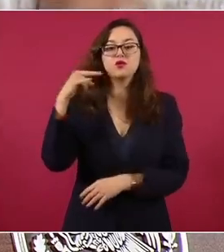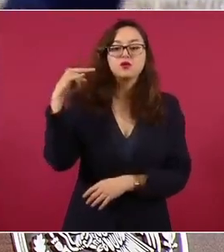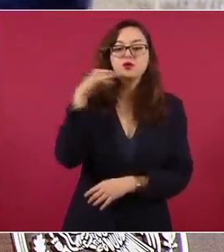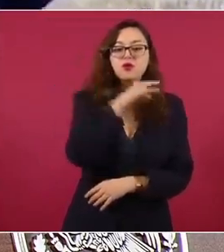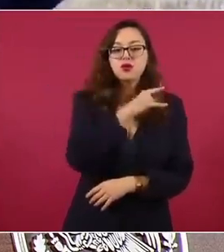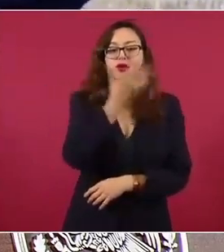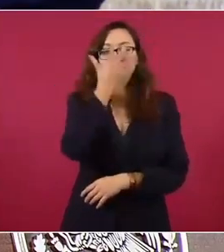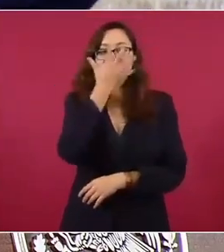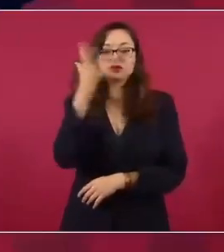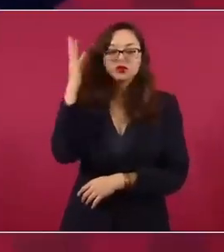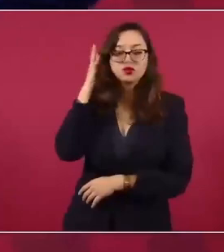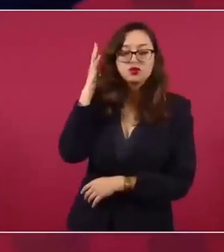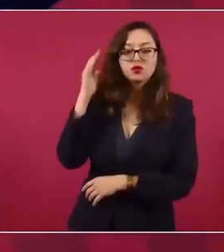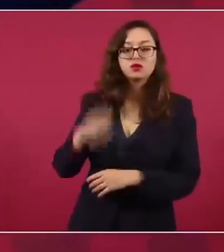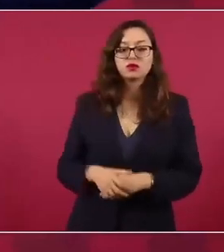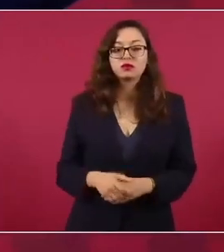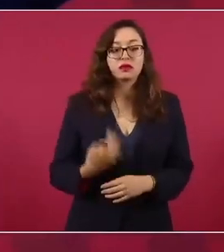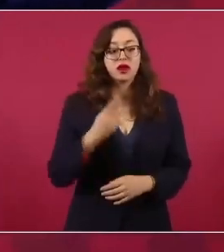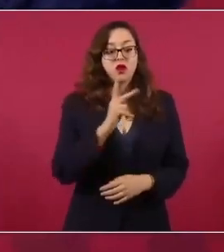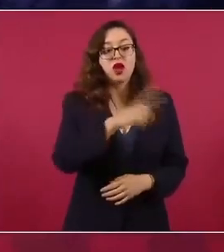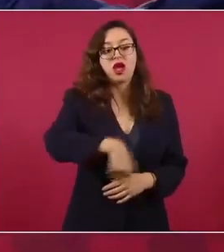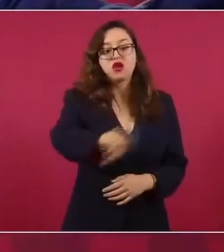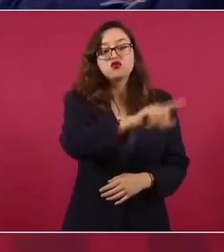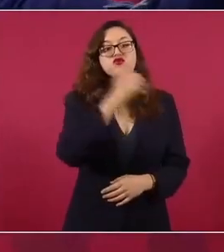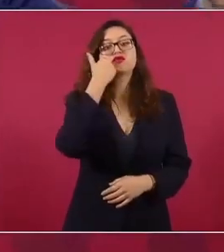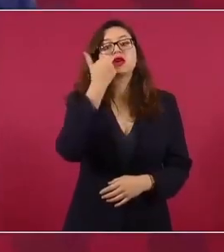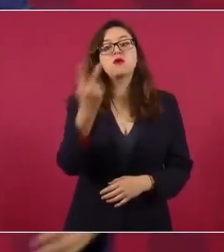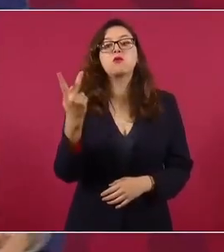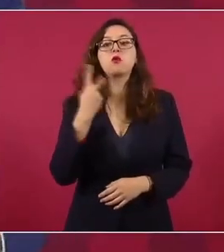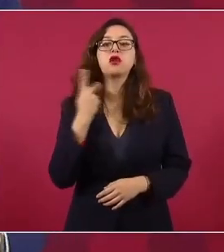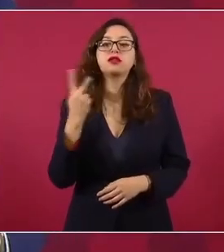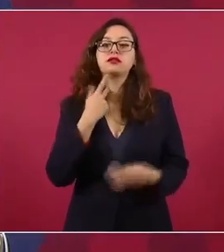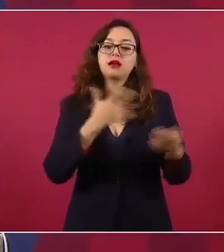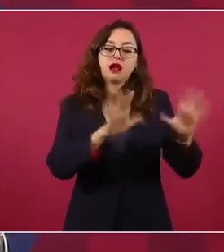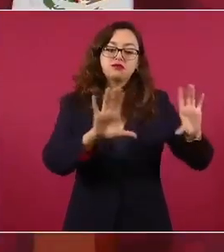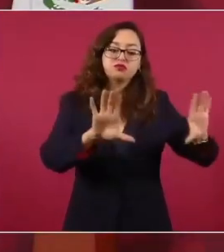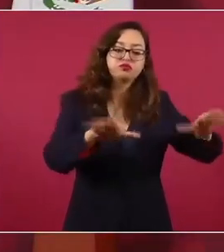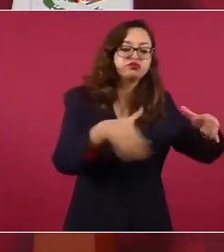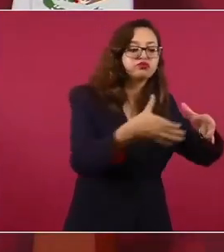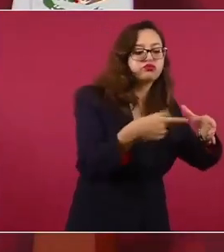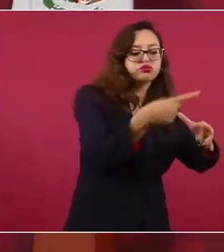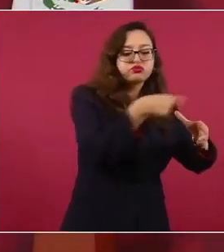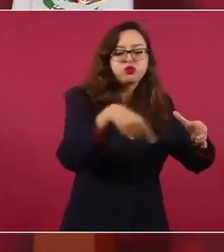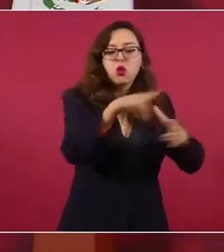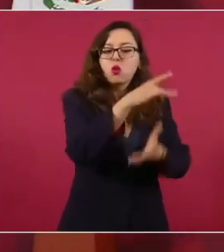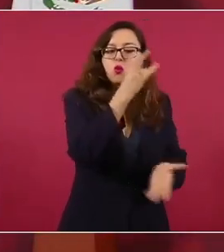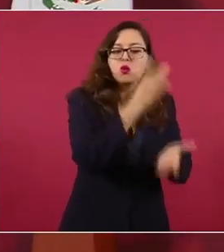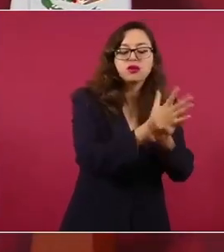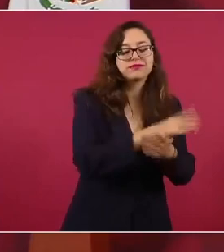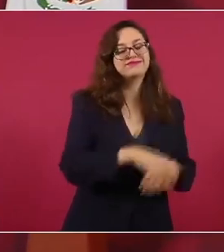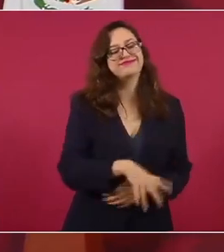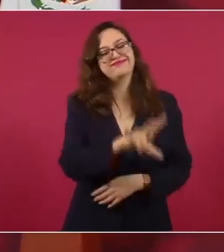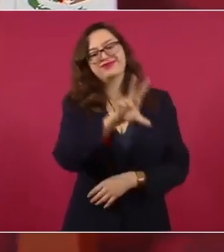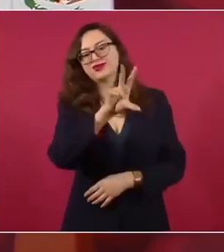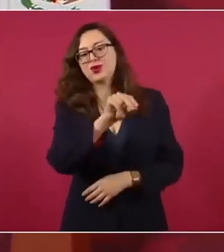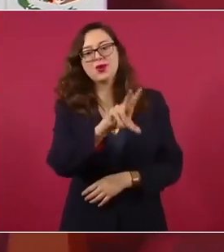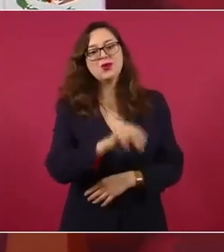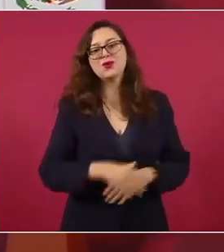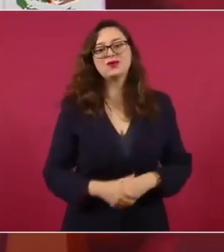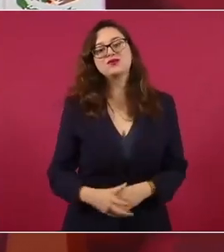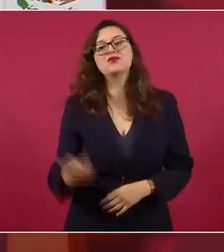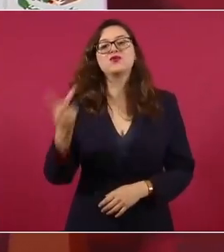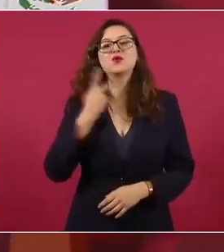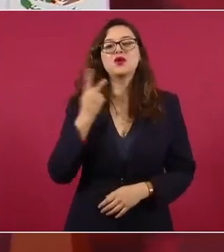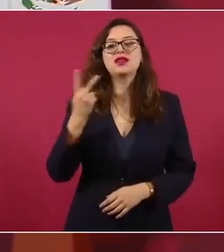Pero la política es asunto de los políticos. No. La política